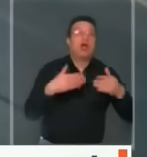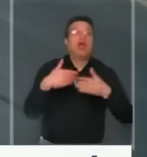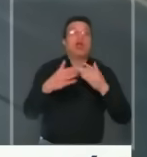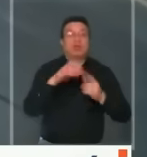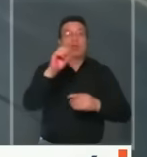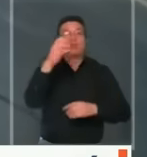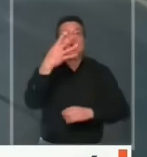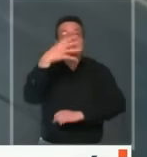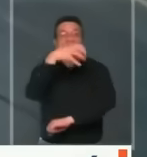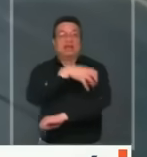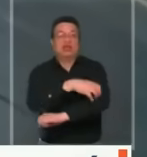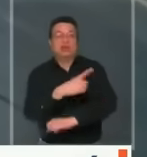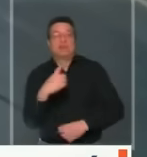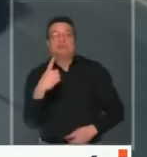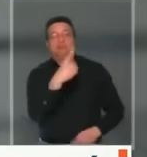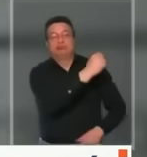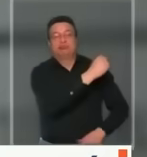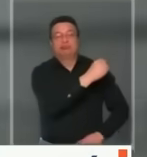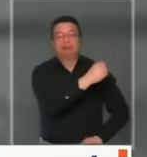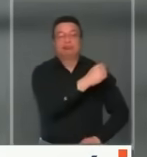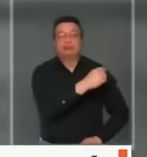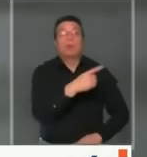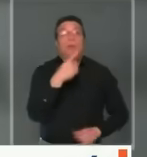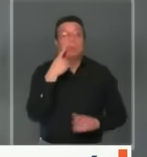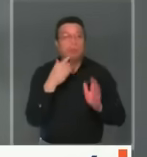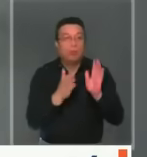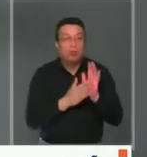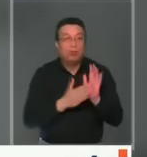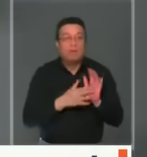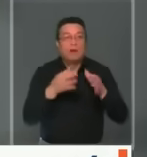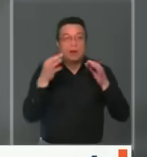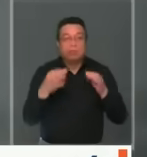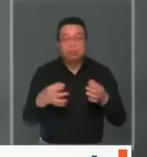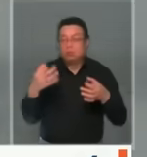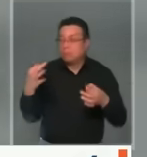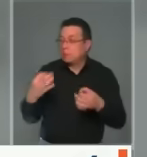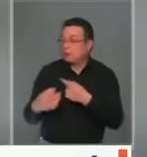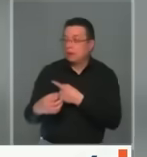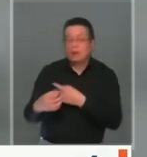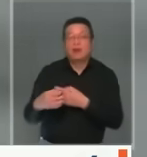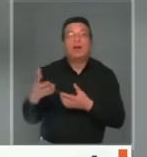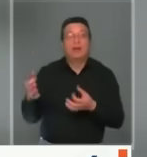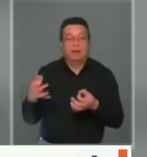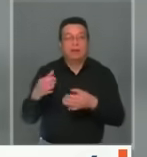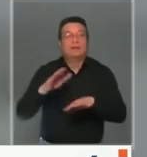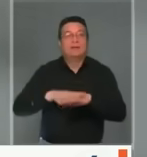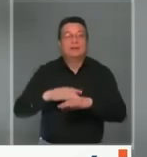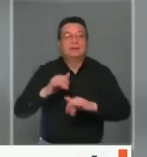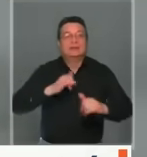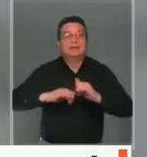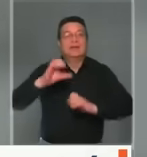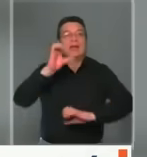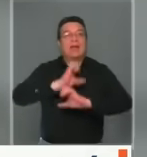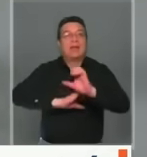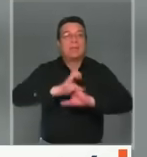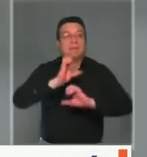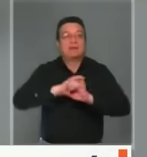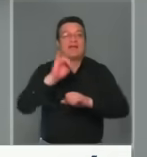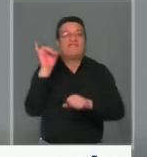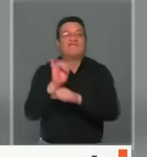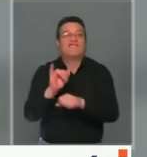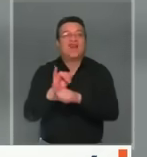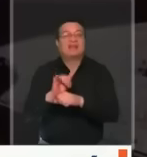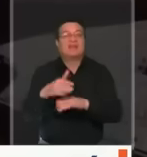región. Tal como lo acreditan estos salvoconductos conseguidos a través de una empresa ideológicamente